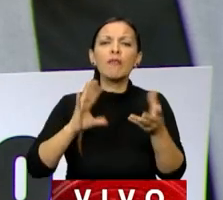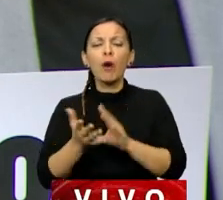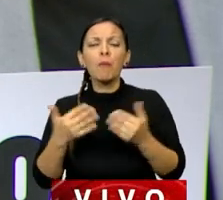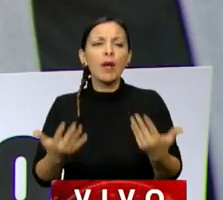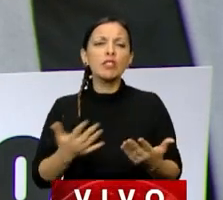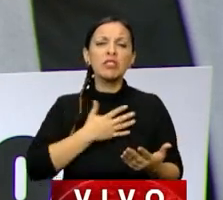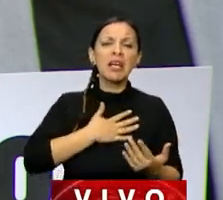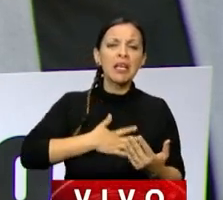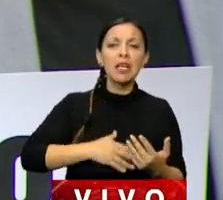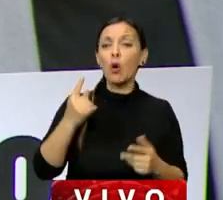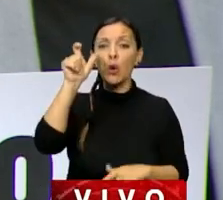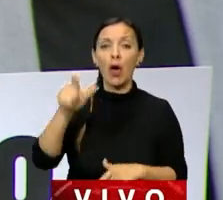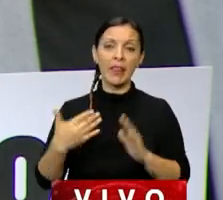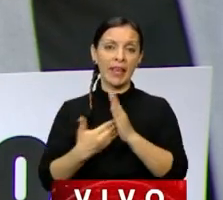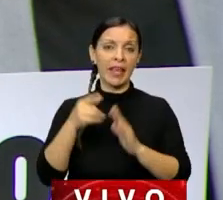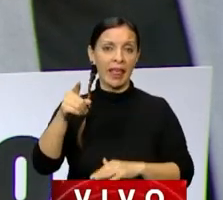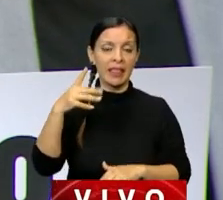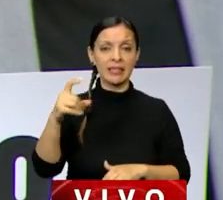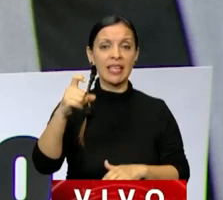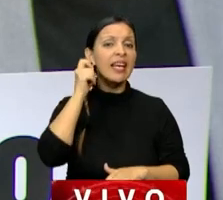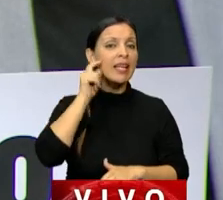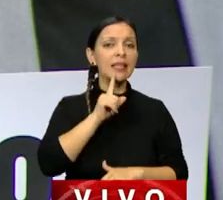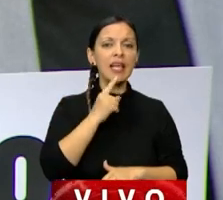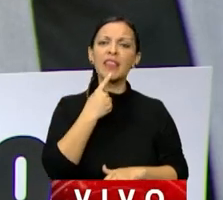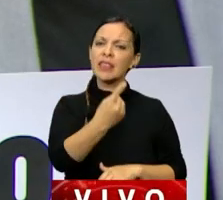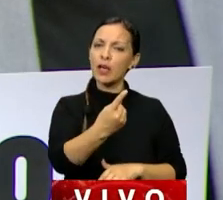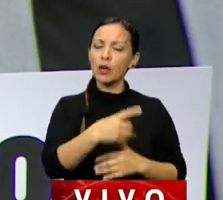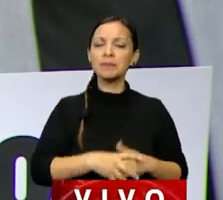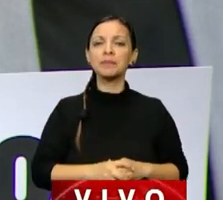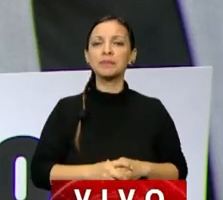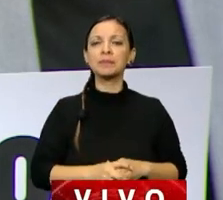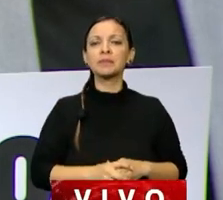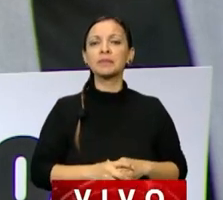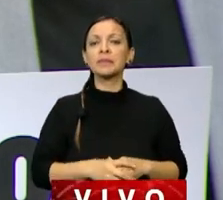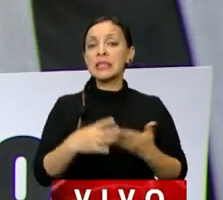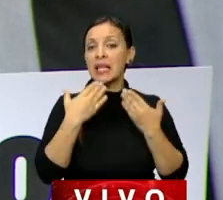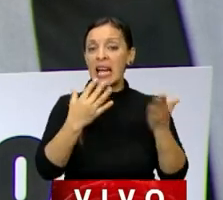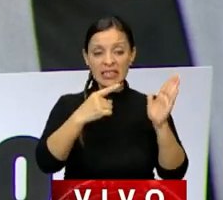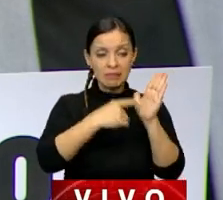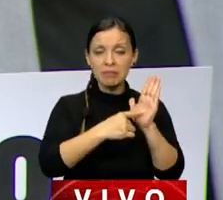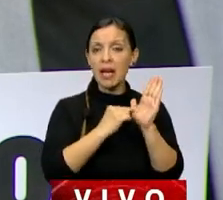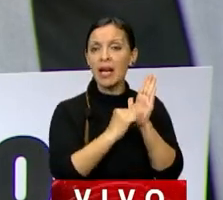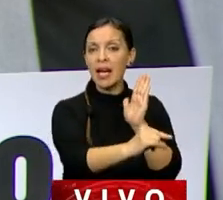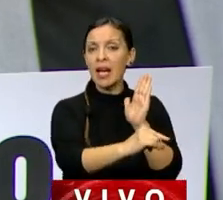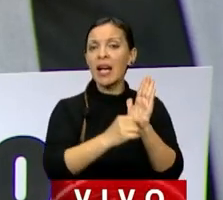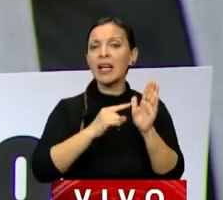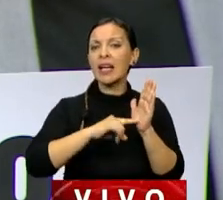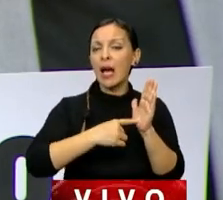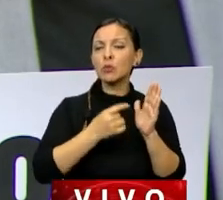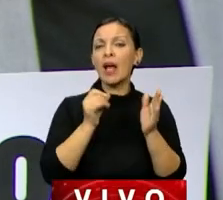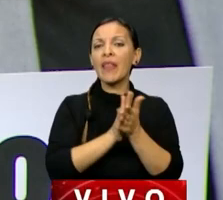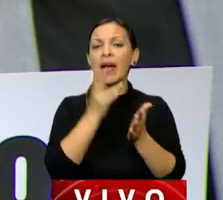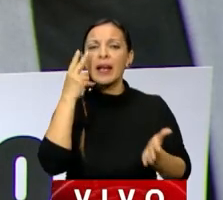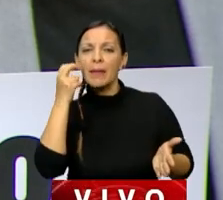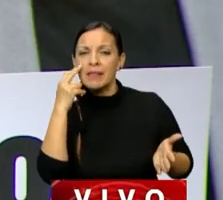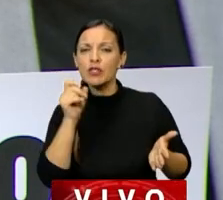tranquilo, uno de los dirigentes de la CGT dice, con las cláusulas de revisión de paritarias alcanza. No, le